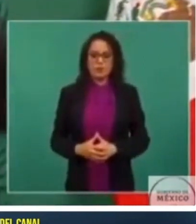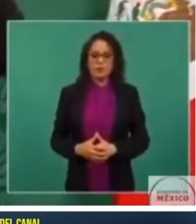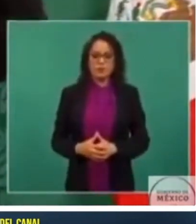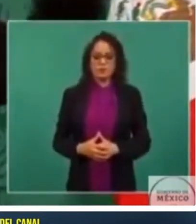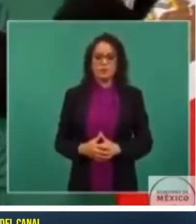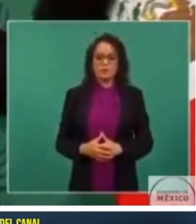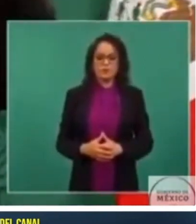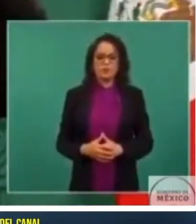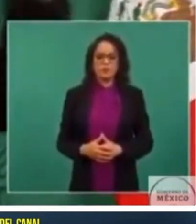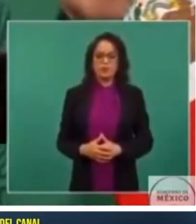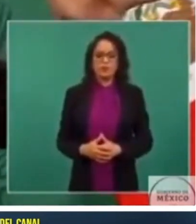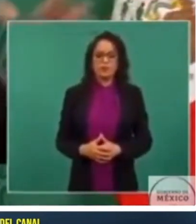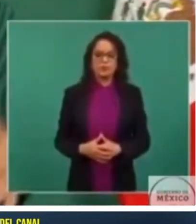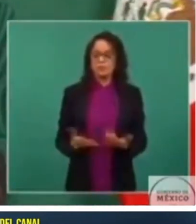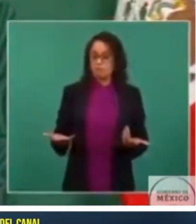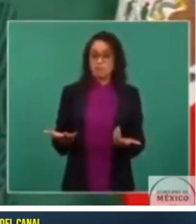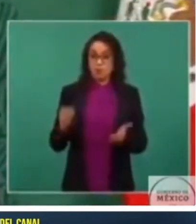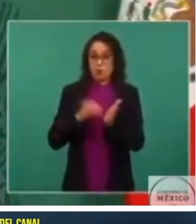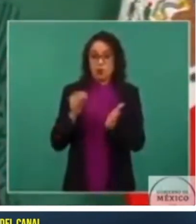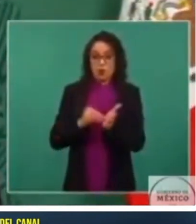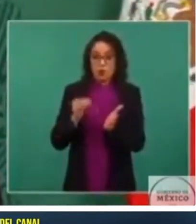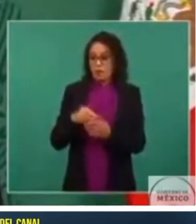y sigue siendo muy influyente.